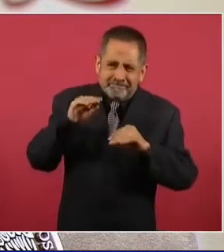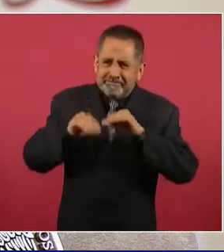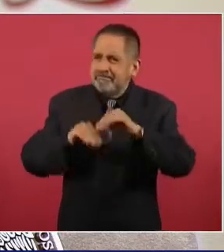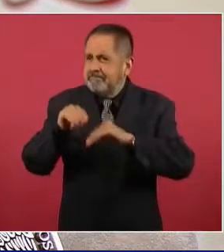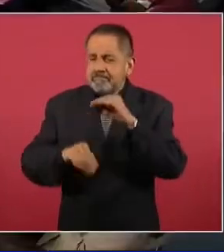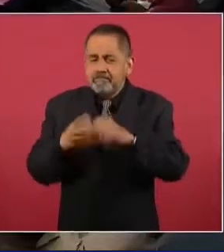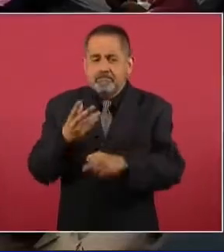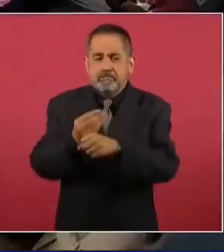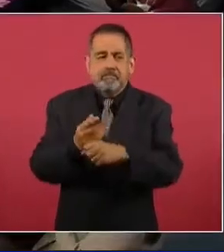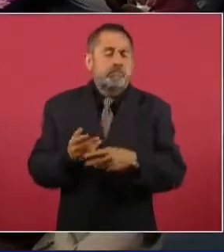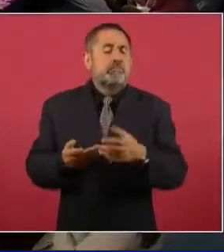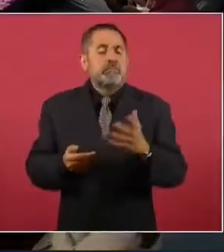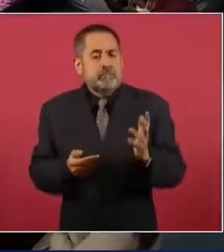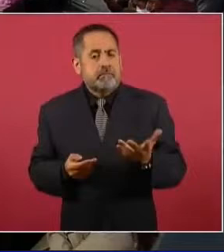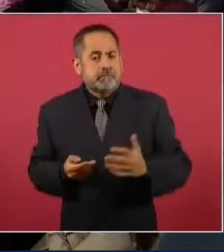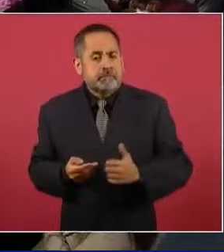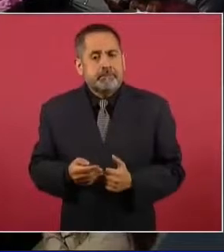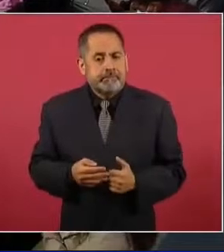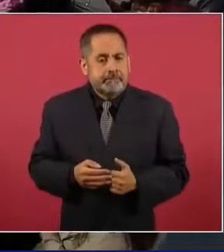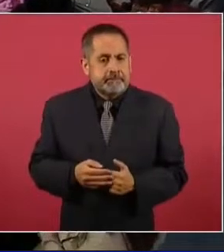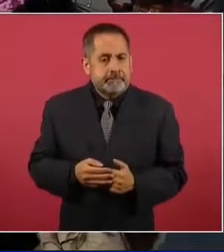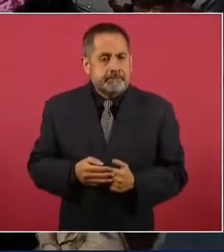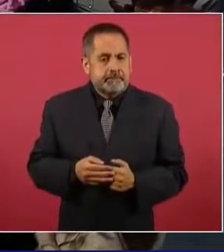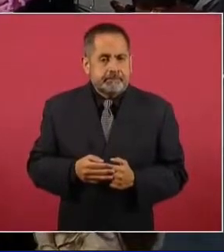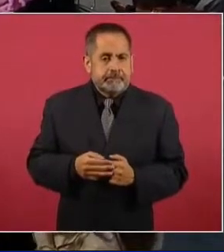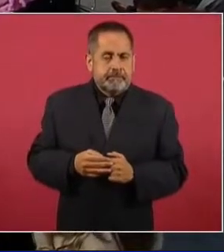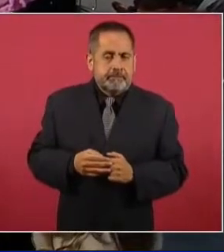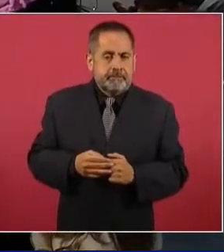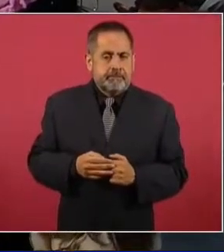y terminamos